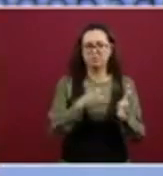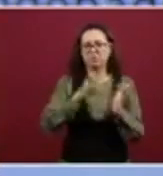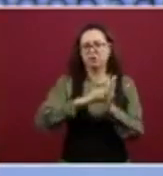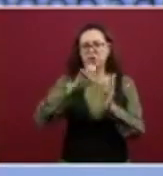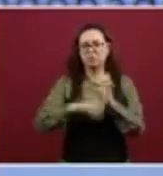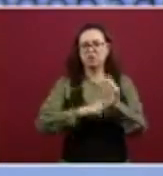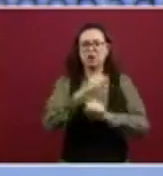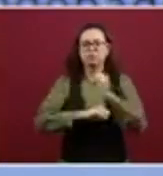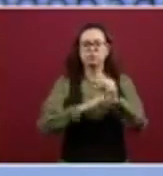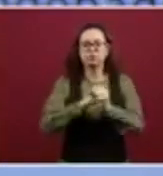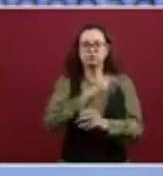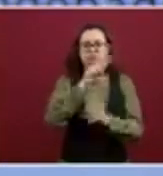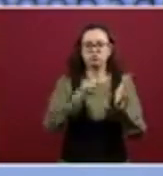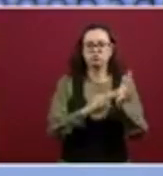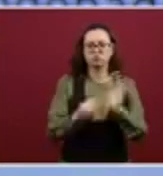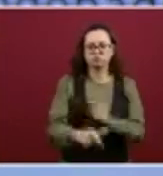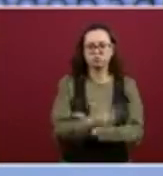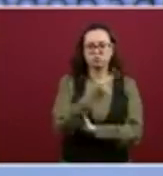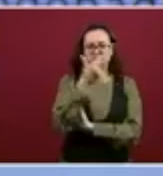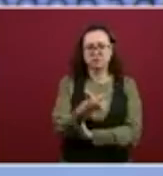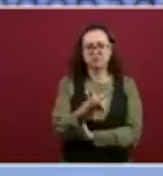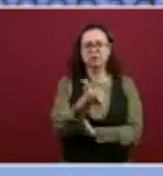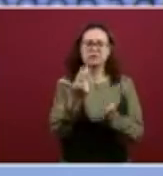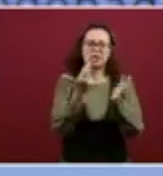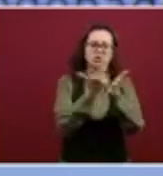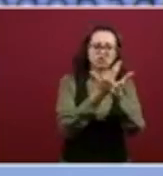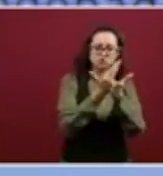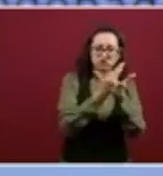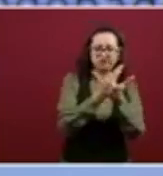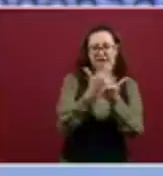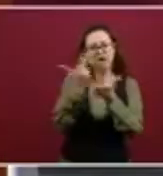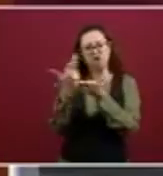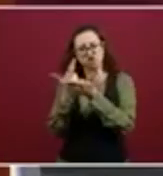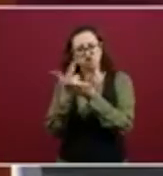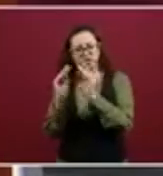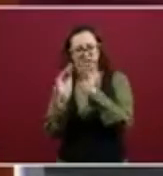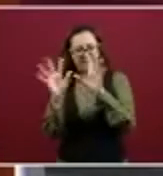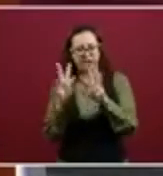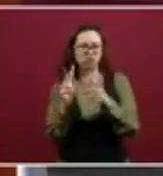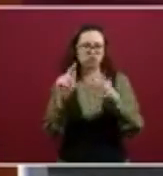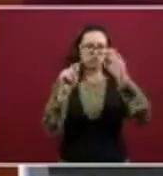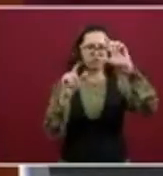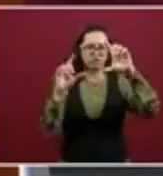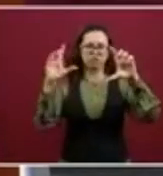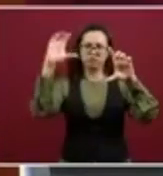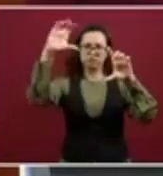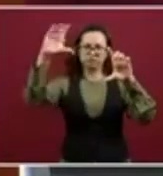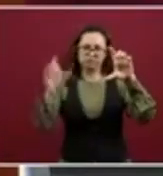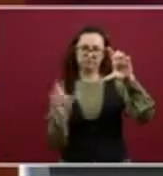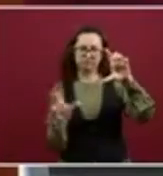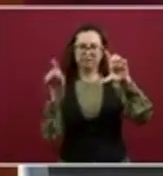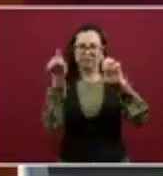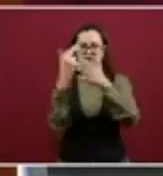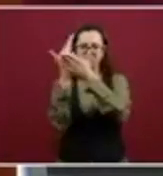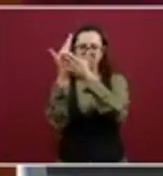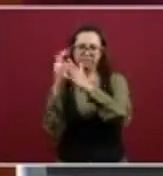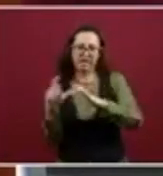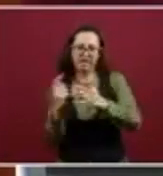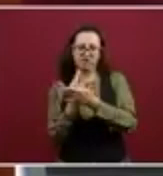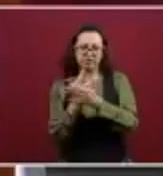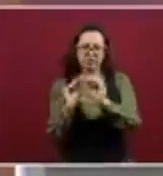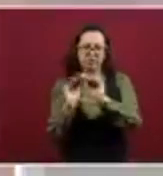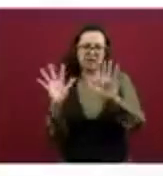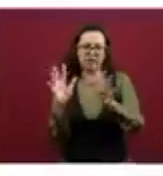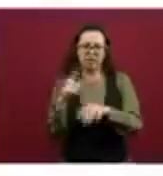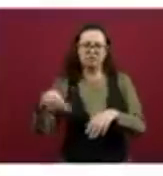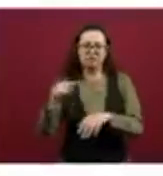2007 en los dos áreas de color rosita, la guinda y la rosa más clara, son los que se inscribieron a los beneficios de